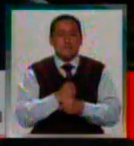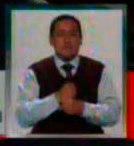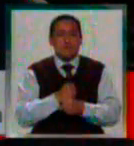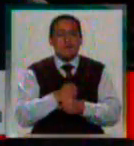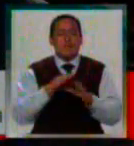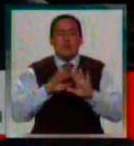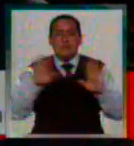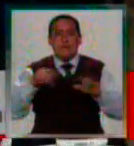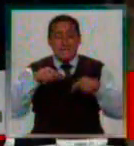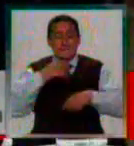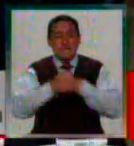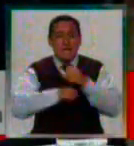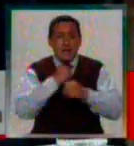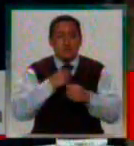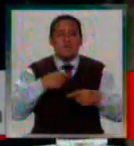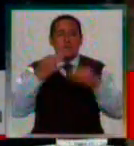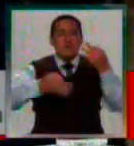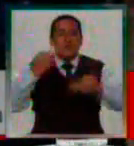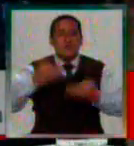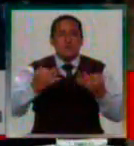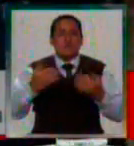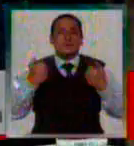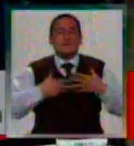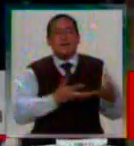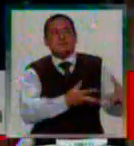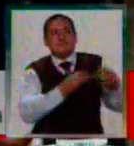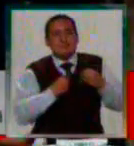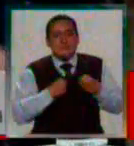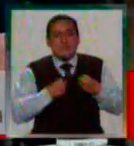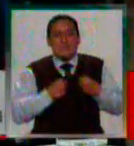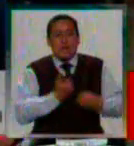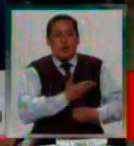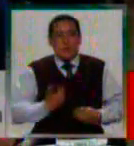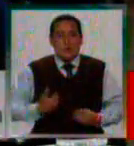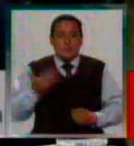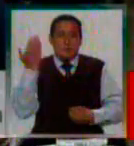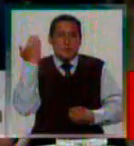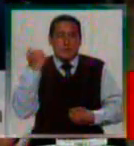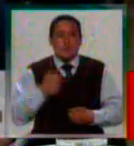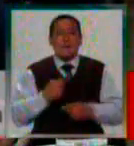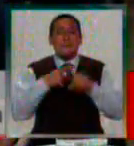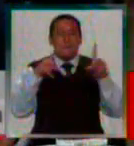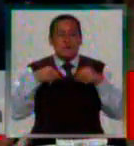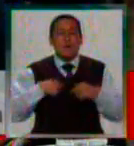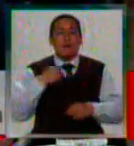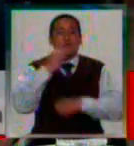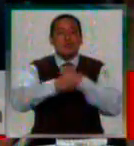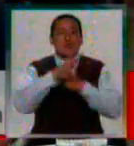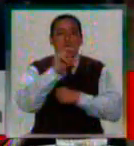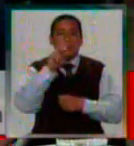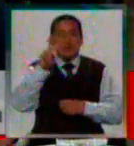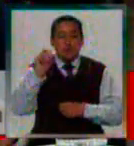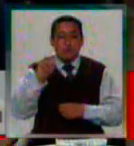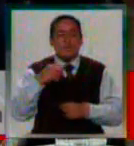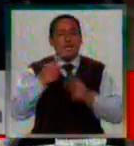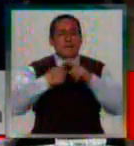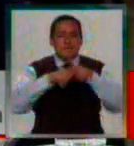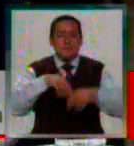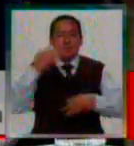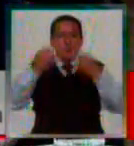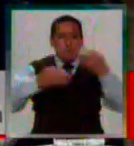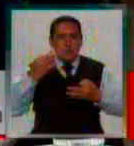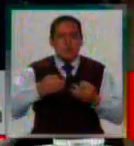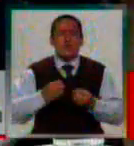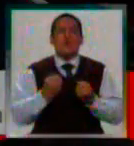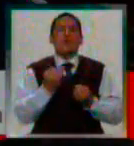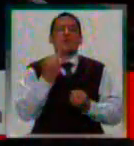anteri Claro en este año estamos con un presupuesto ya heredado no pero para el próximo año se inicia con el programa de desayunos y almuerzos escolares es un gran